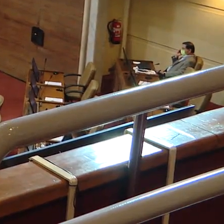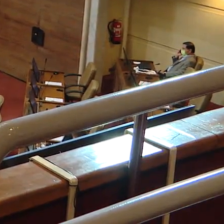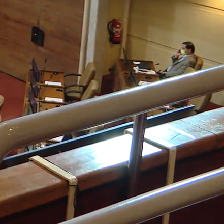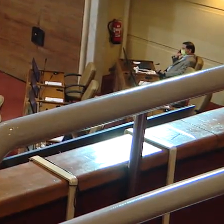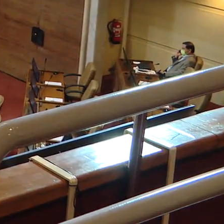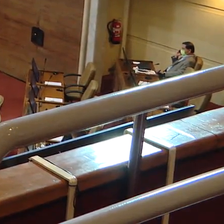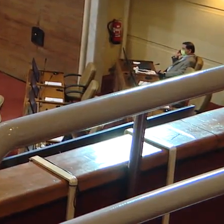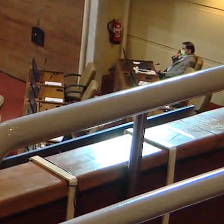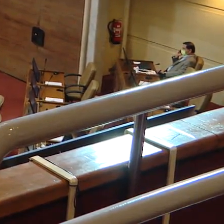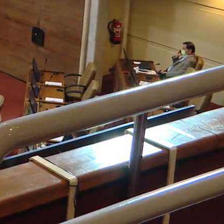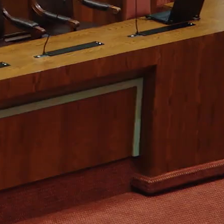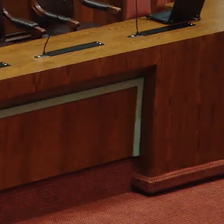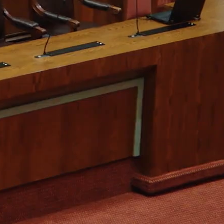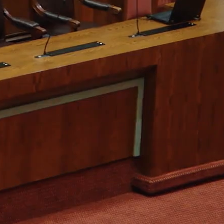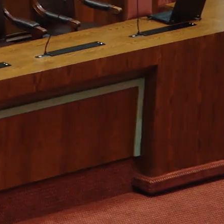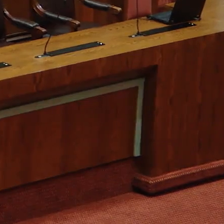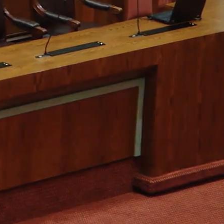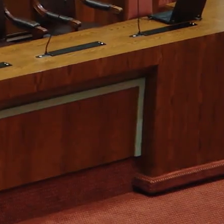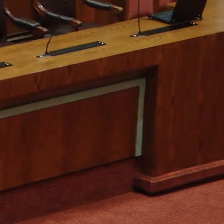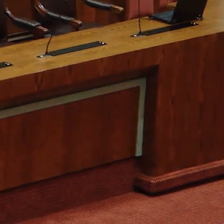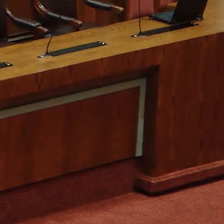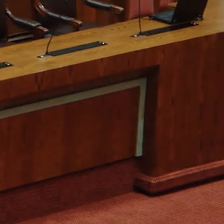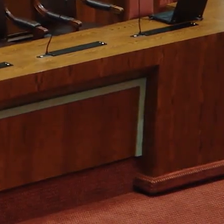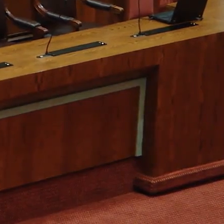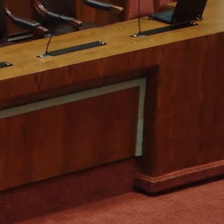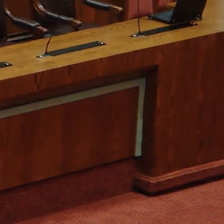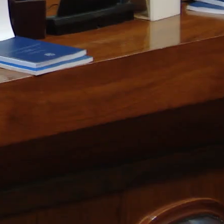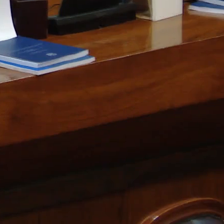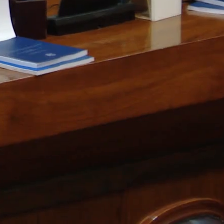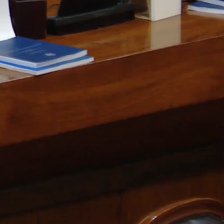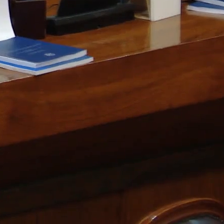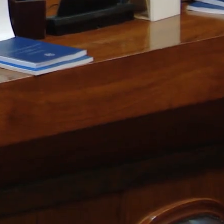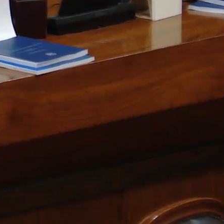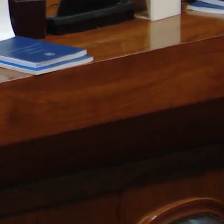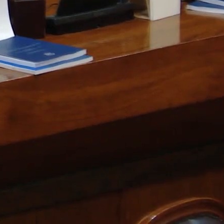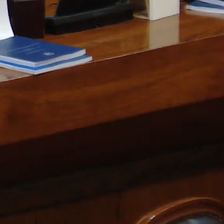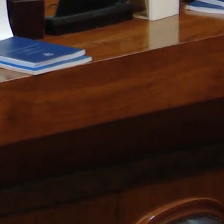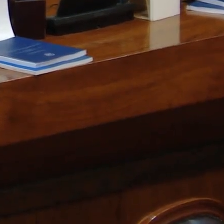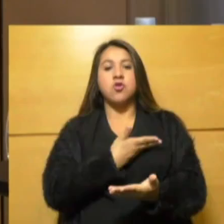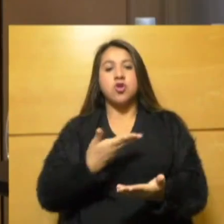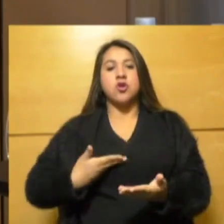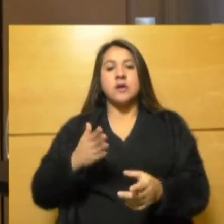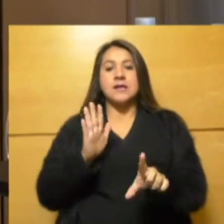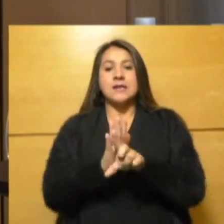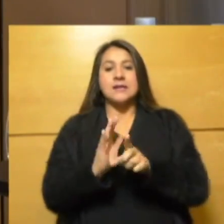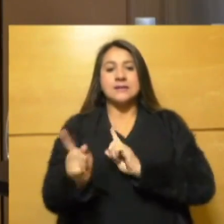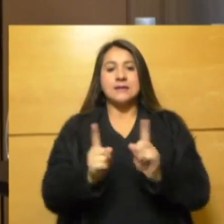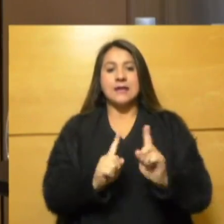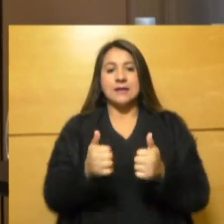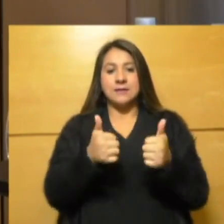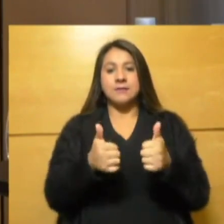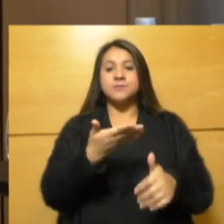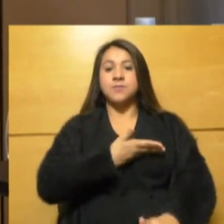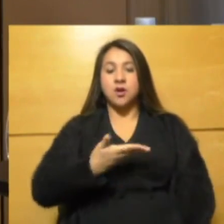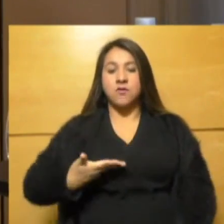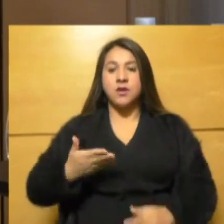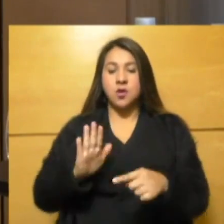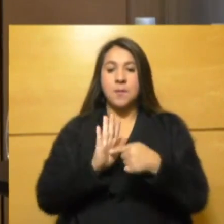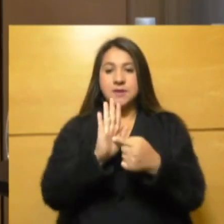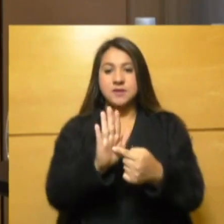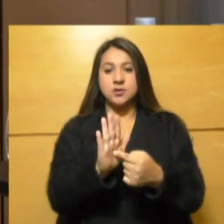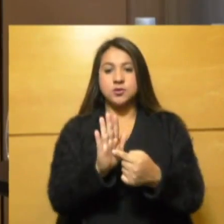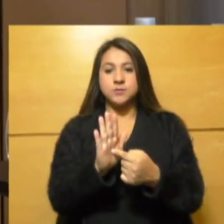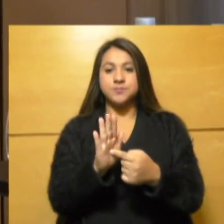la colaboración del Poder Legislativo al poner en trámite proyectos que son del gobierno. El gobierno presentó